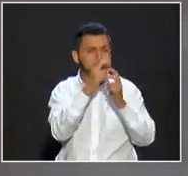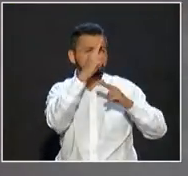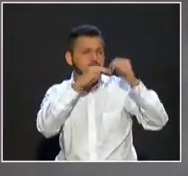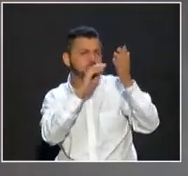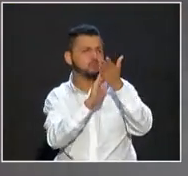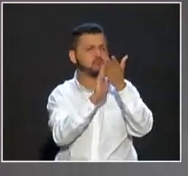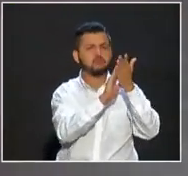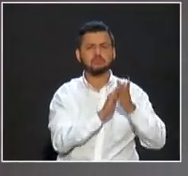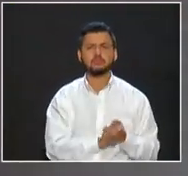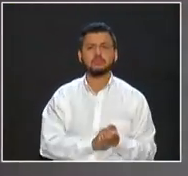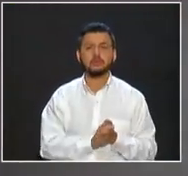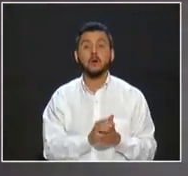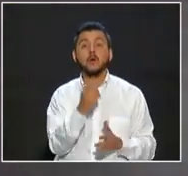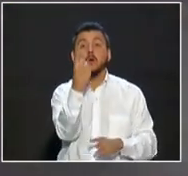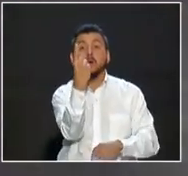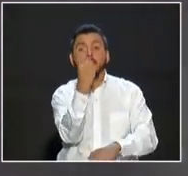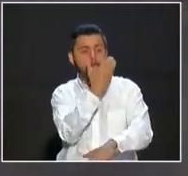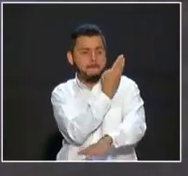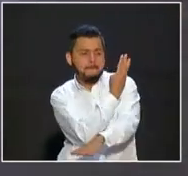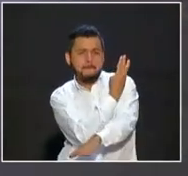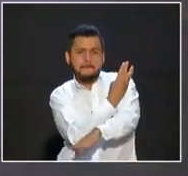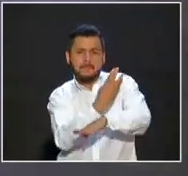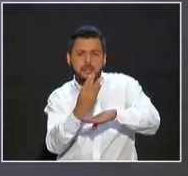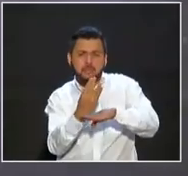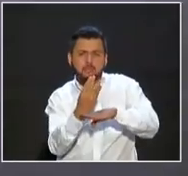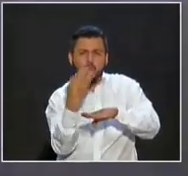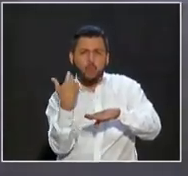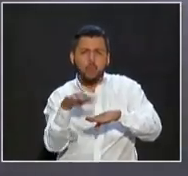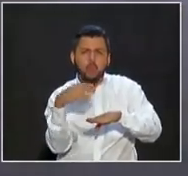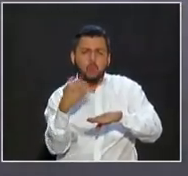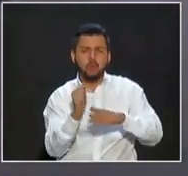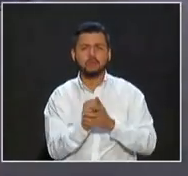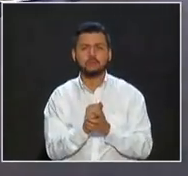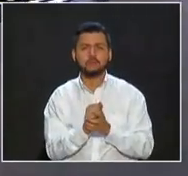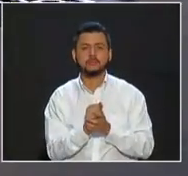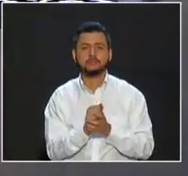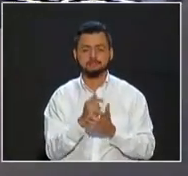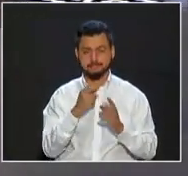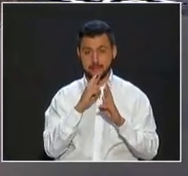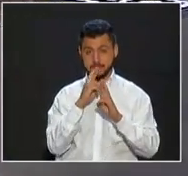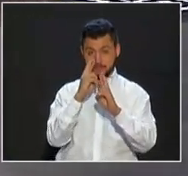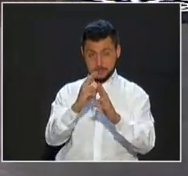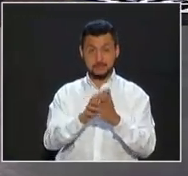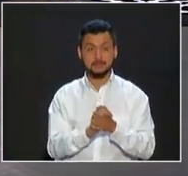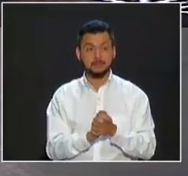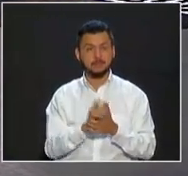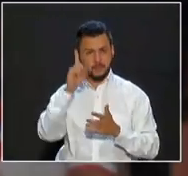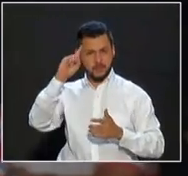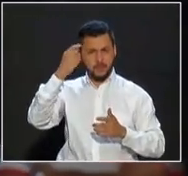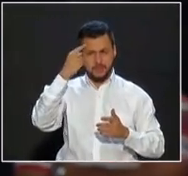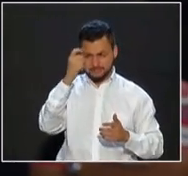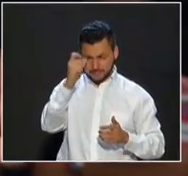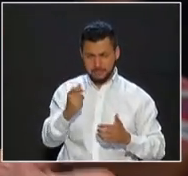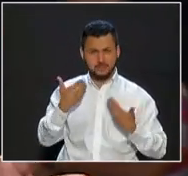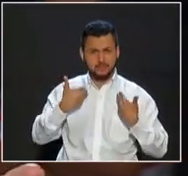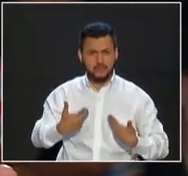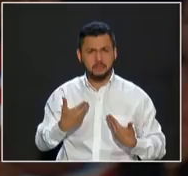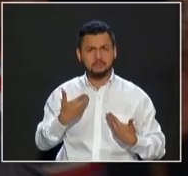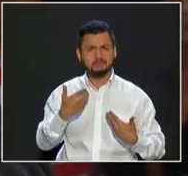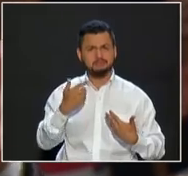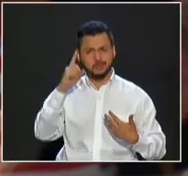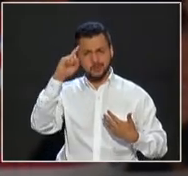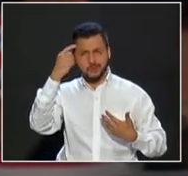ascienden a un billón de pesos un gobernador de antioquia tiene que ser un gran articulador entre el gobierno nacional el sector